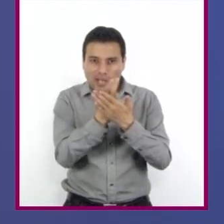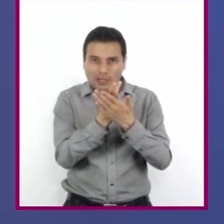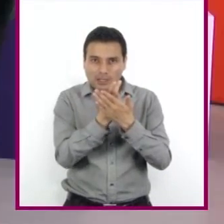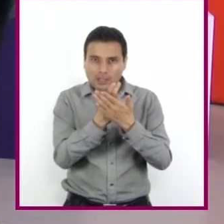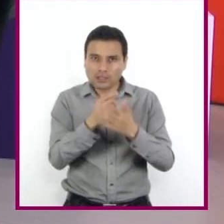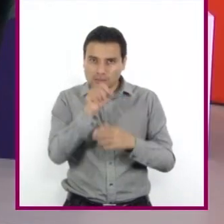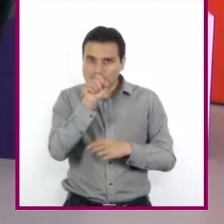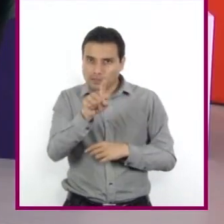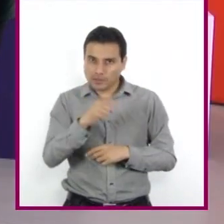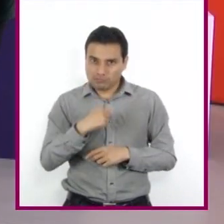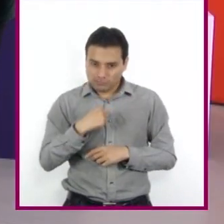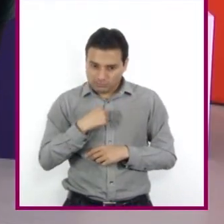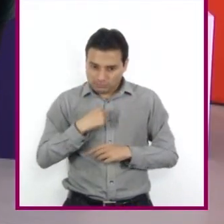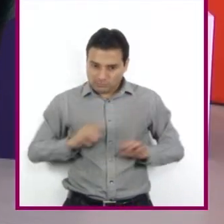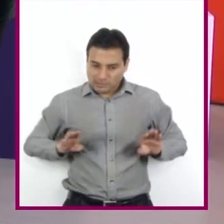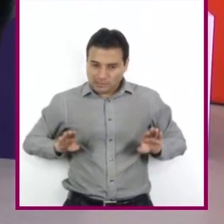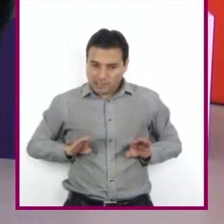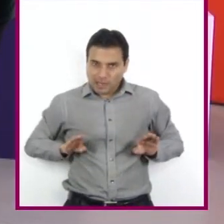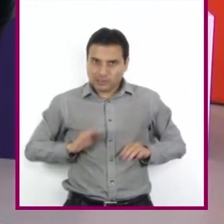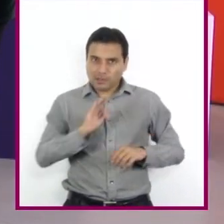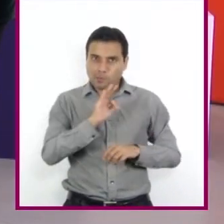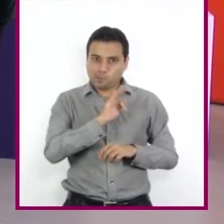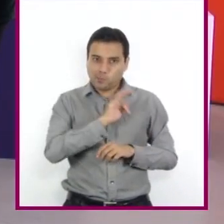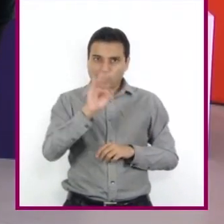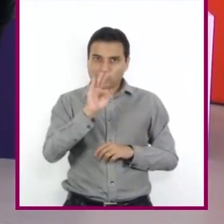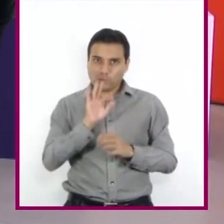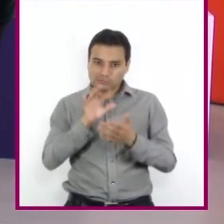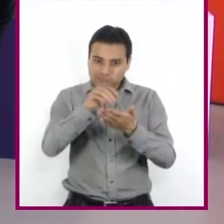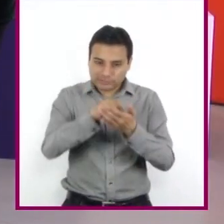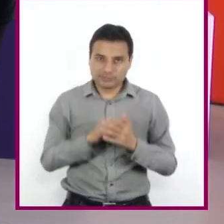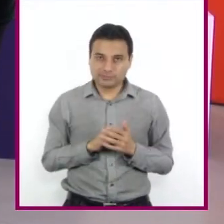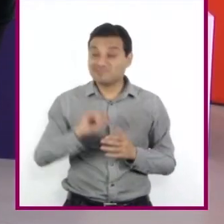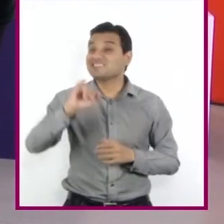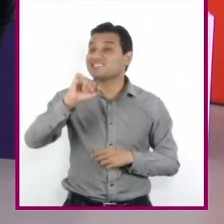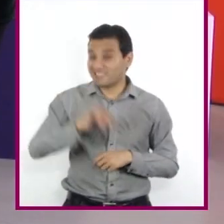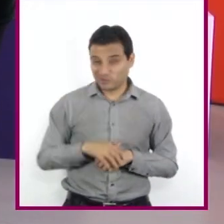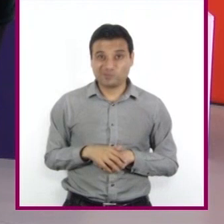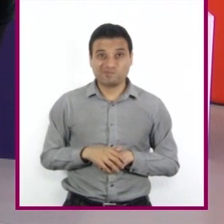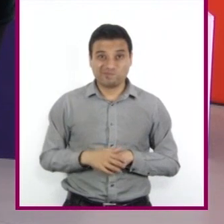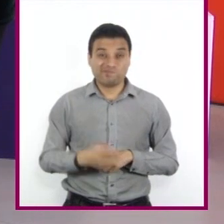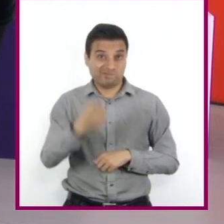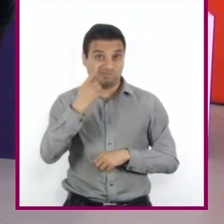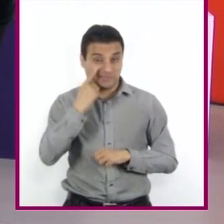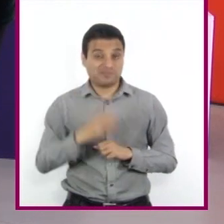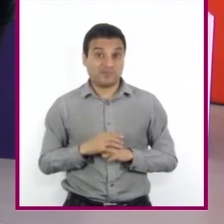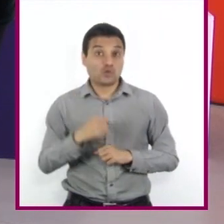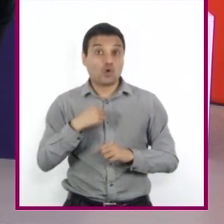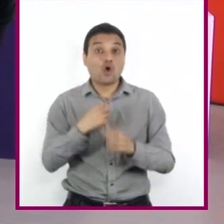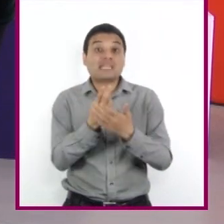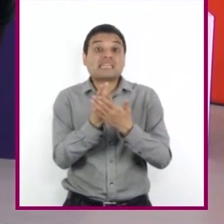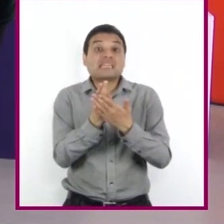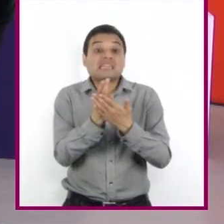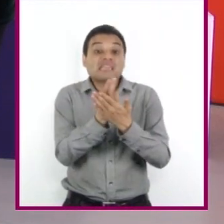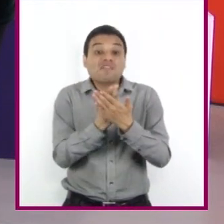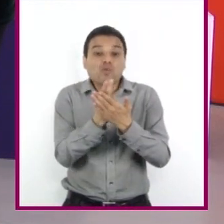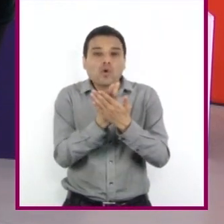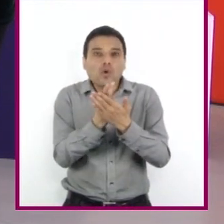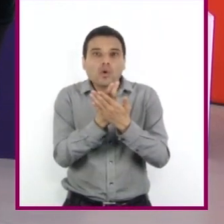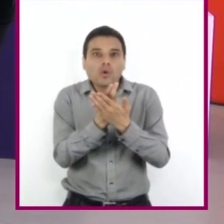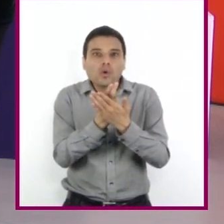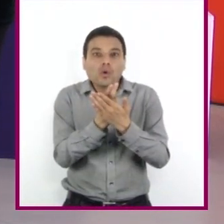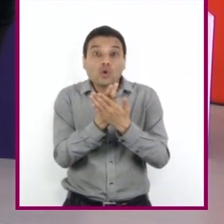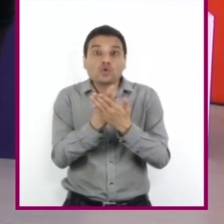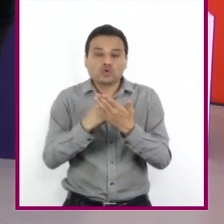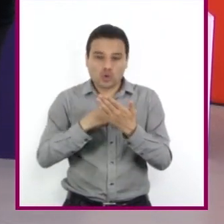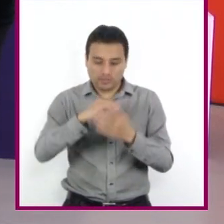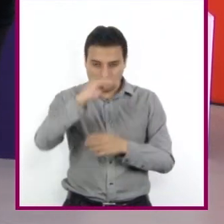retrato. Fíjate que coincido con lo que dices, ya que mientras hacíamos el retrato, pensaba en la imagen de mi hijo